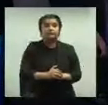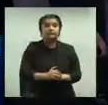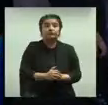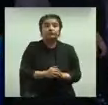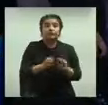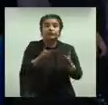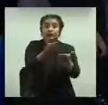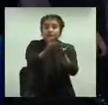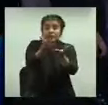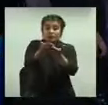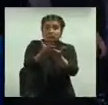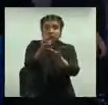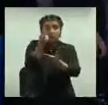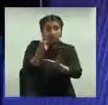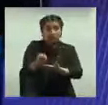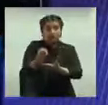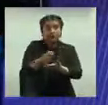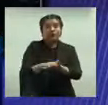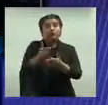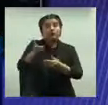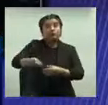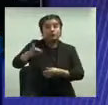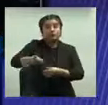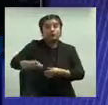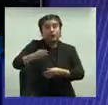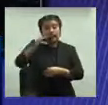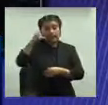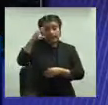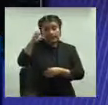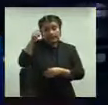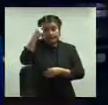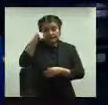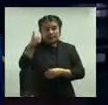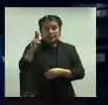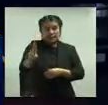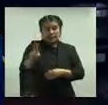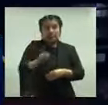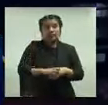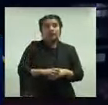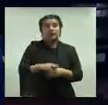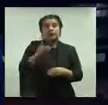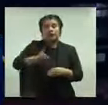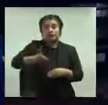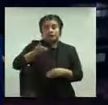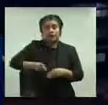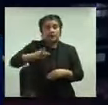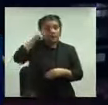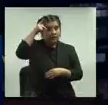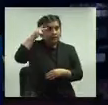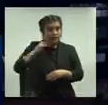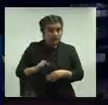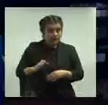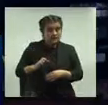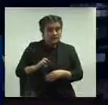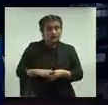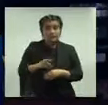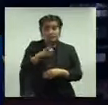Se solicita nuevamente a los diputados César Amézquita y la diputada Karina